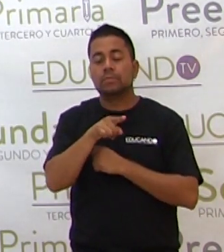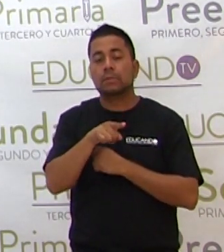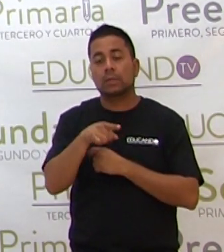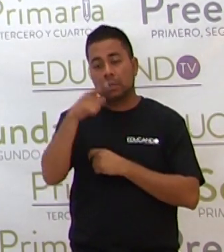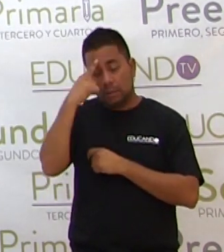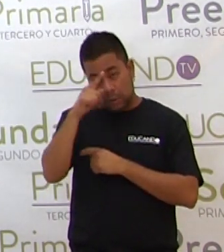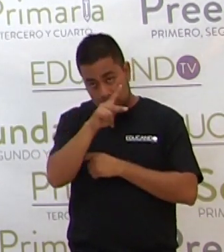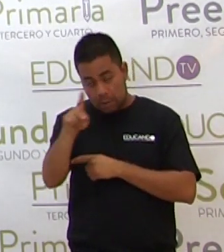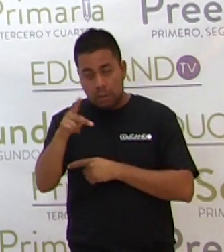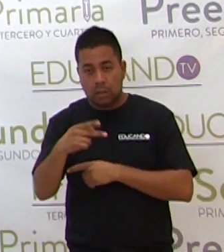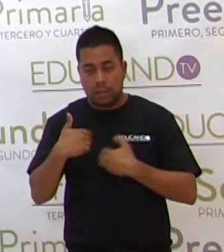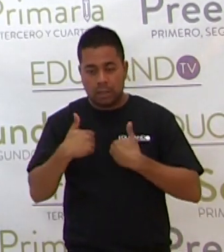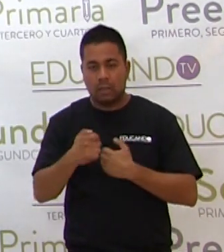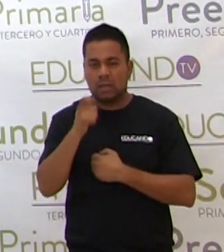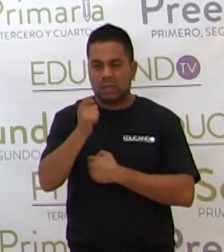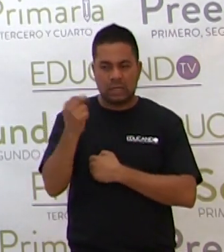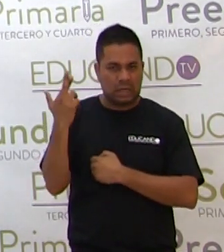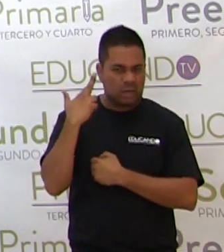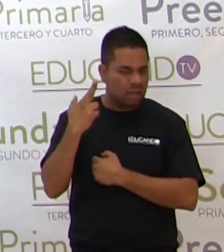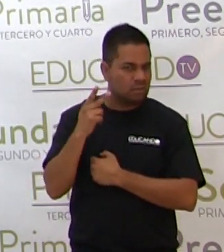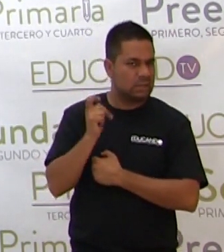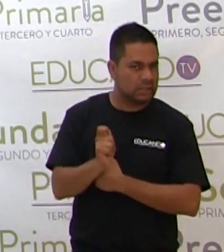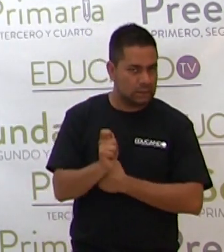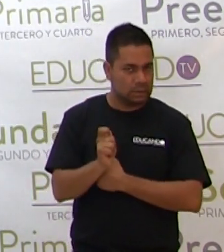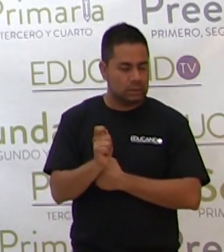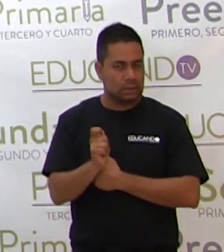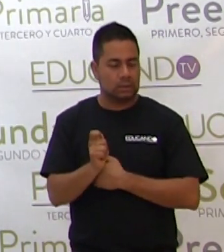ustedes entiendan que es la radio